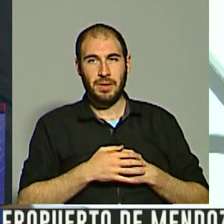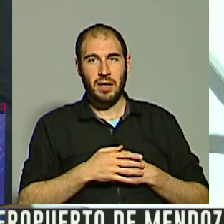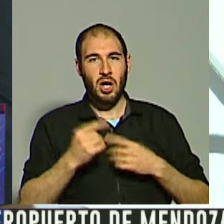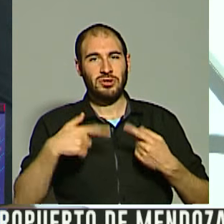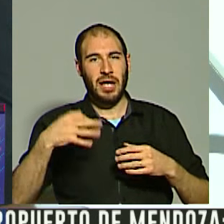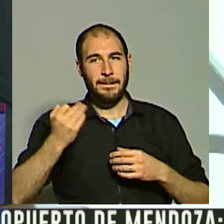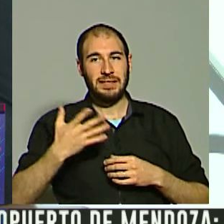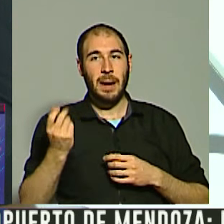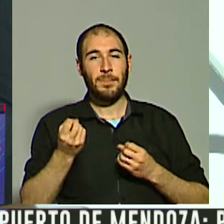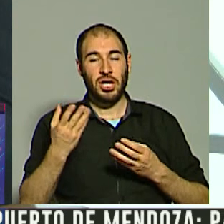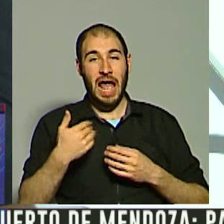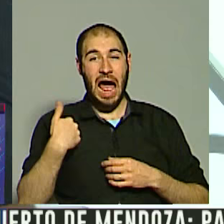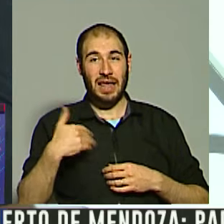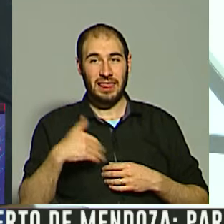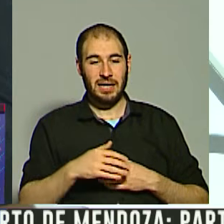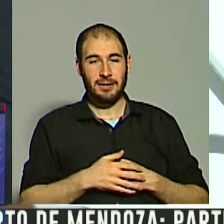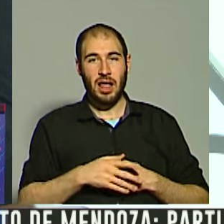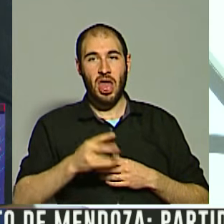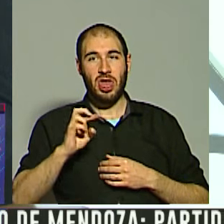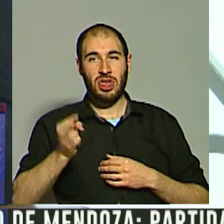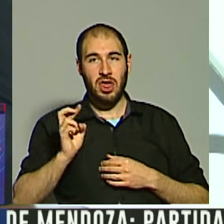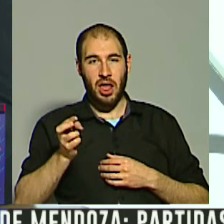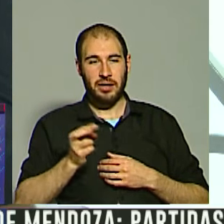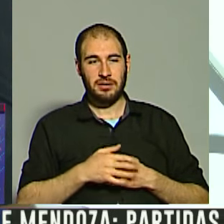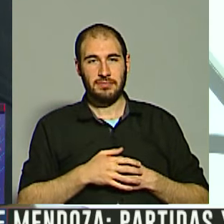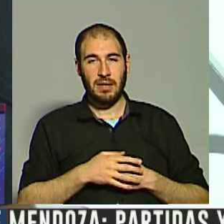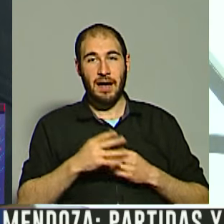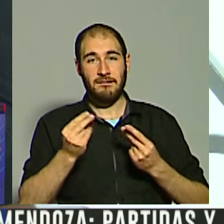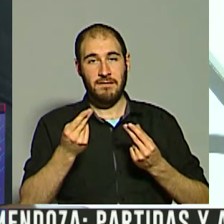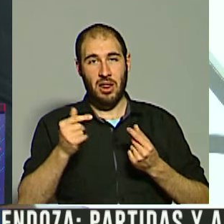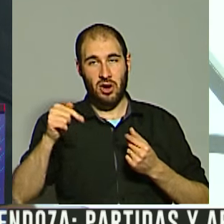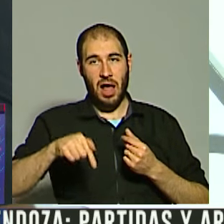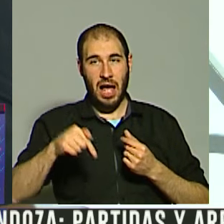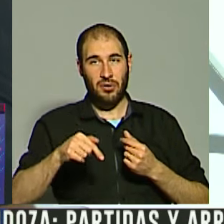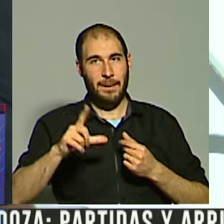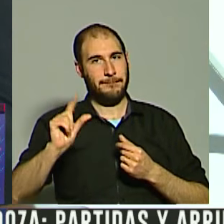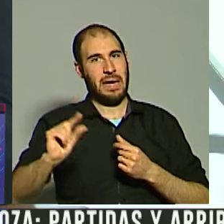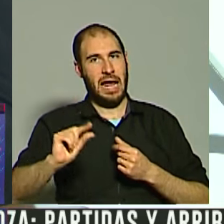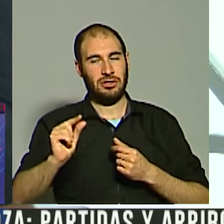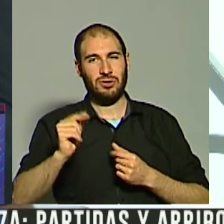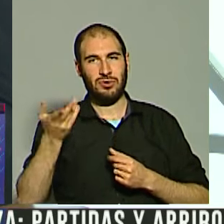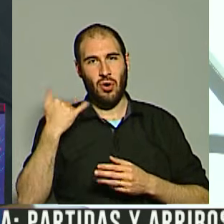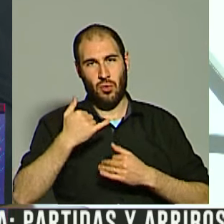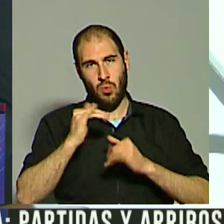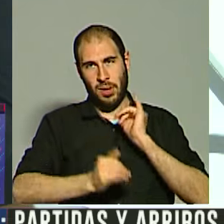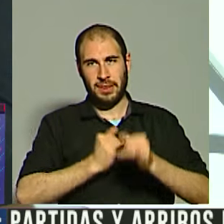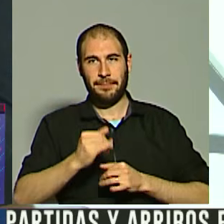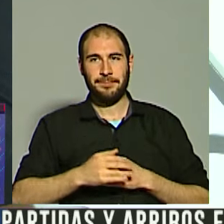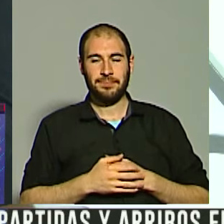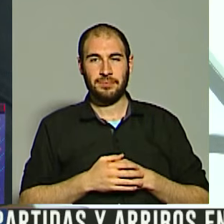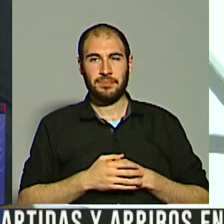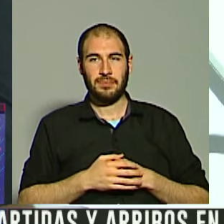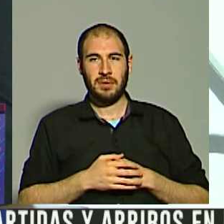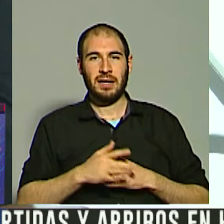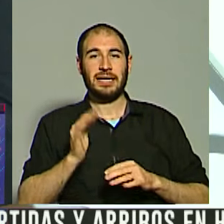situación particular porque en Argentina el dólar todavía, al valor en el que está barato, como se dice en la práctica. Con lo